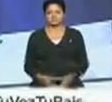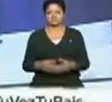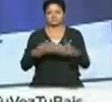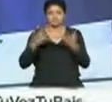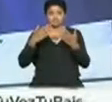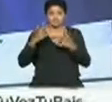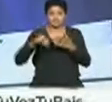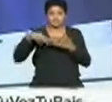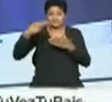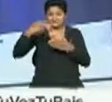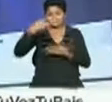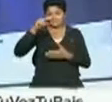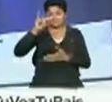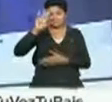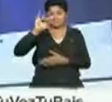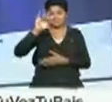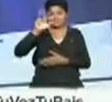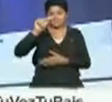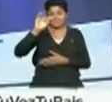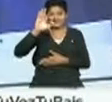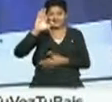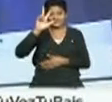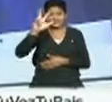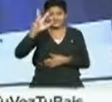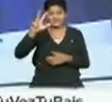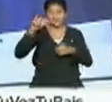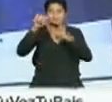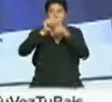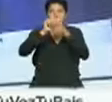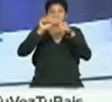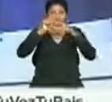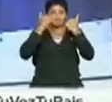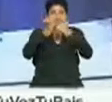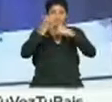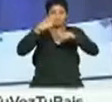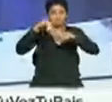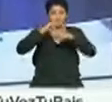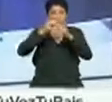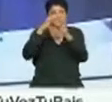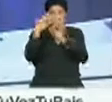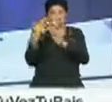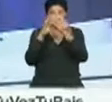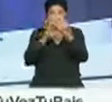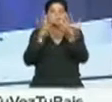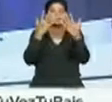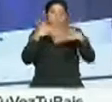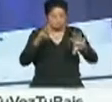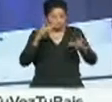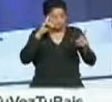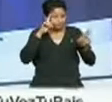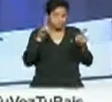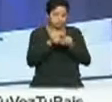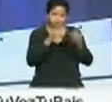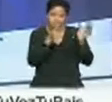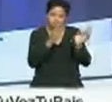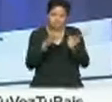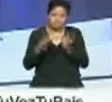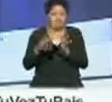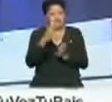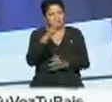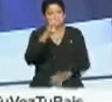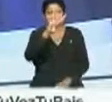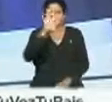el Hábitat 3 en los alrededores de la Asamblea Nacional y la Casa de la Cultura están listos. Cerca de 45.000 participantes